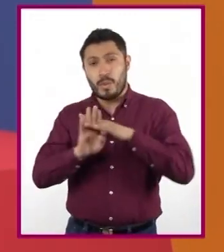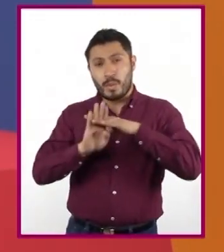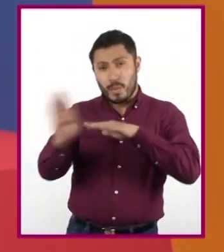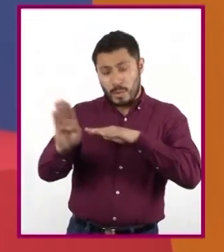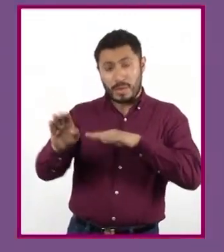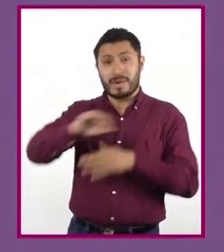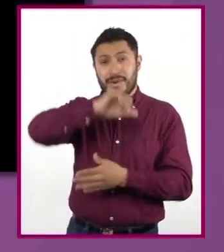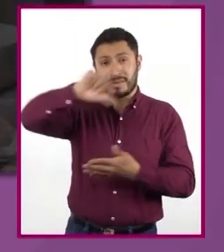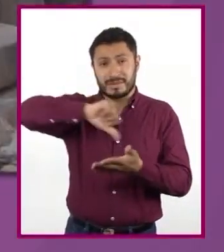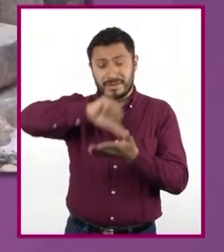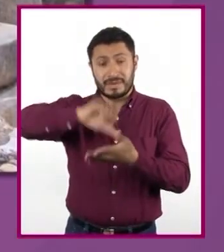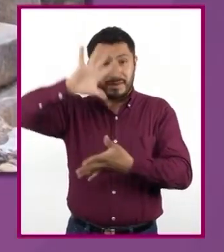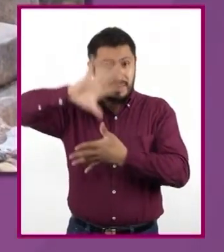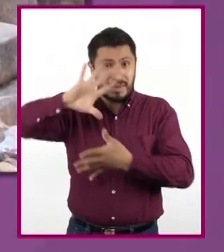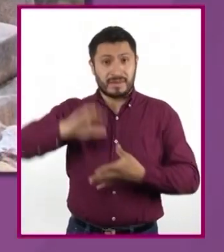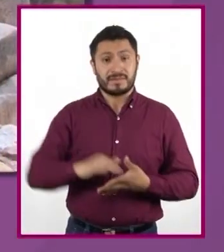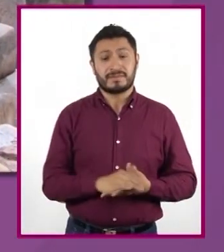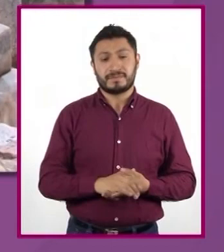Centroamérica.